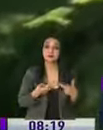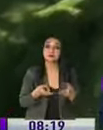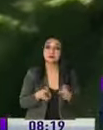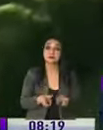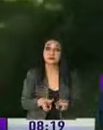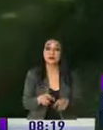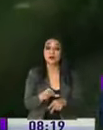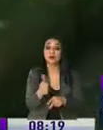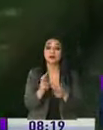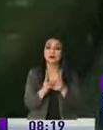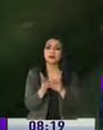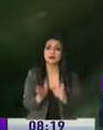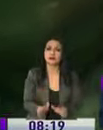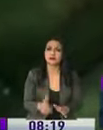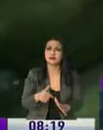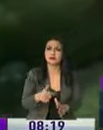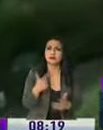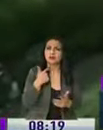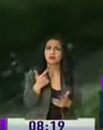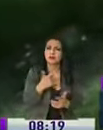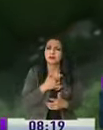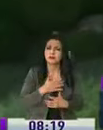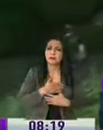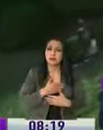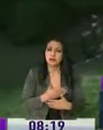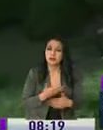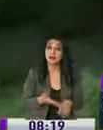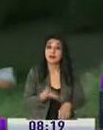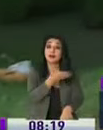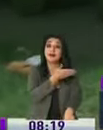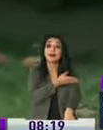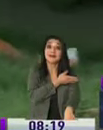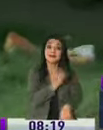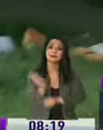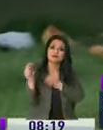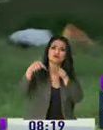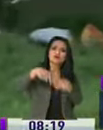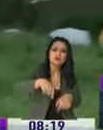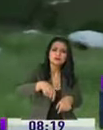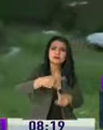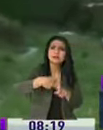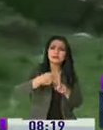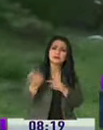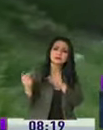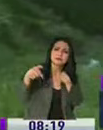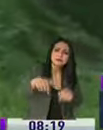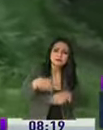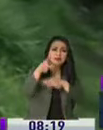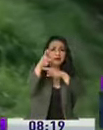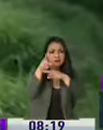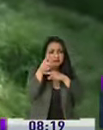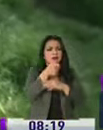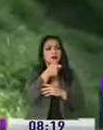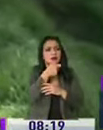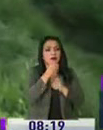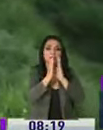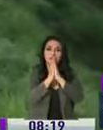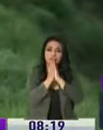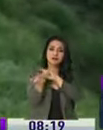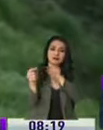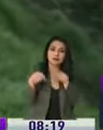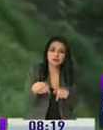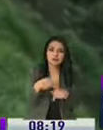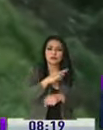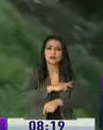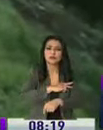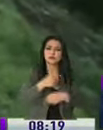otra vecina. A mí me da muchísima pena. Nosotros estuvimos aquí hace varios meses, hicimos la solicitud, incluso vinieron los del